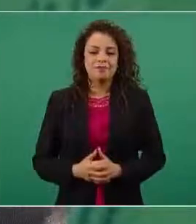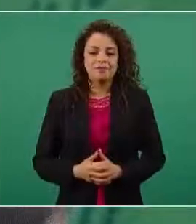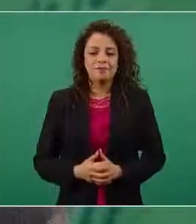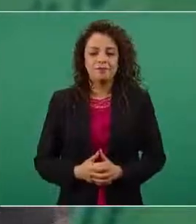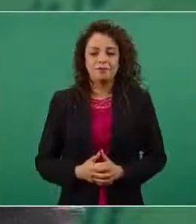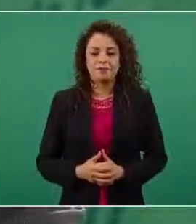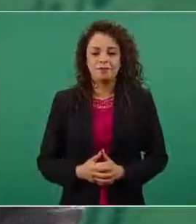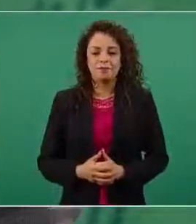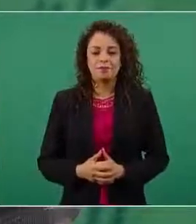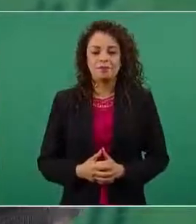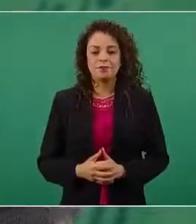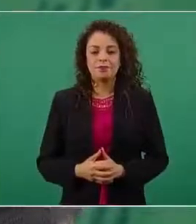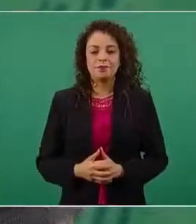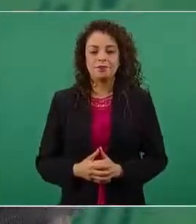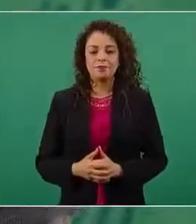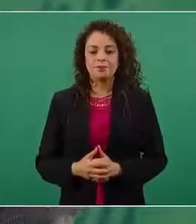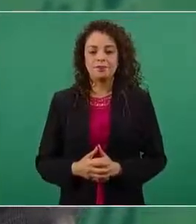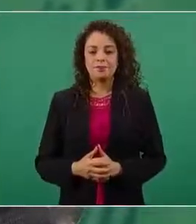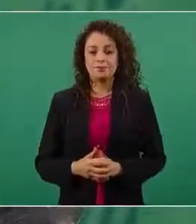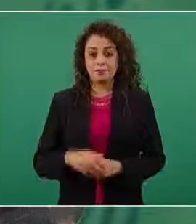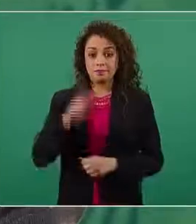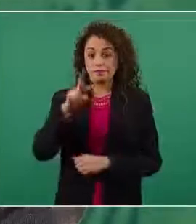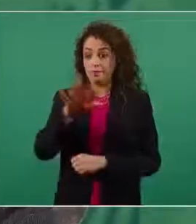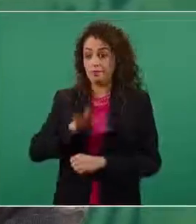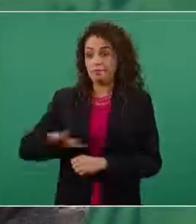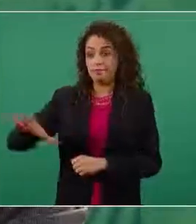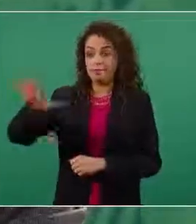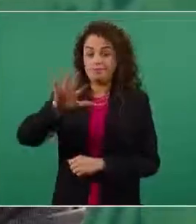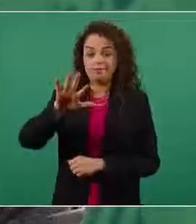y acusar, ¿no? Son violentos.